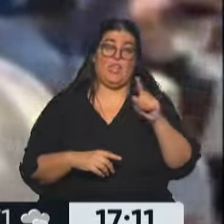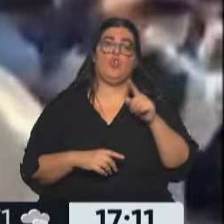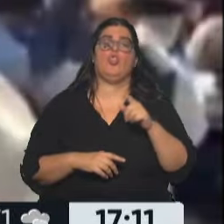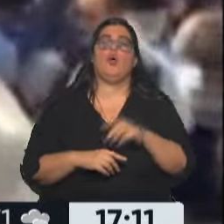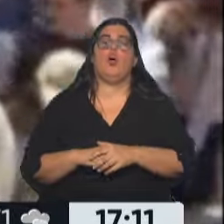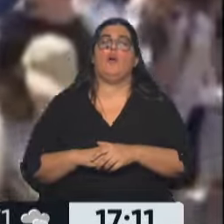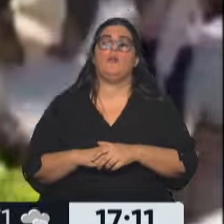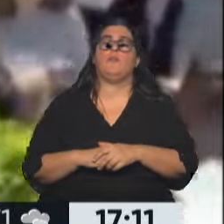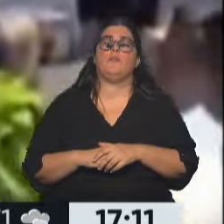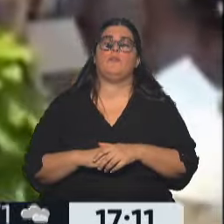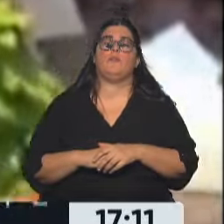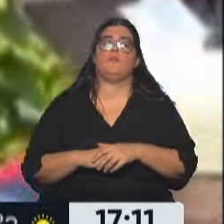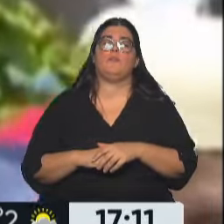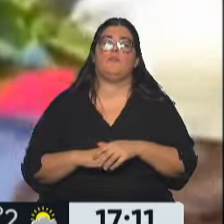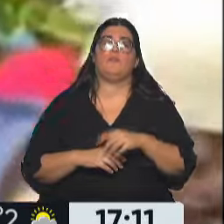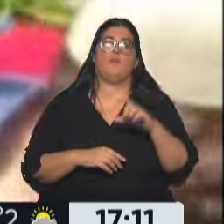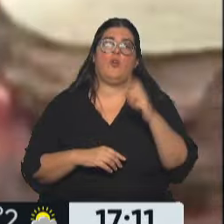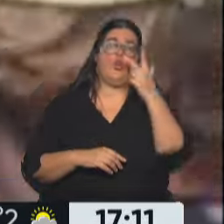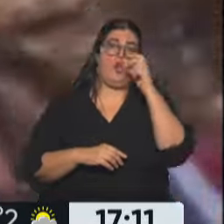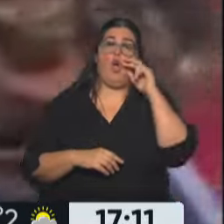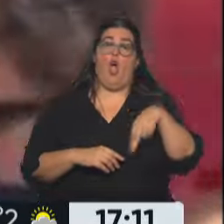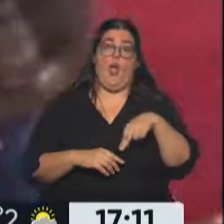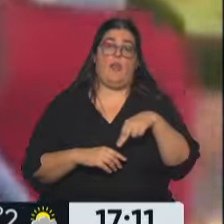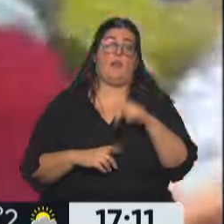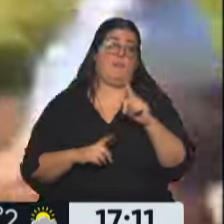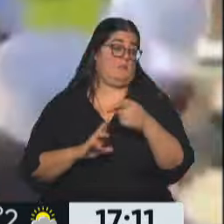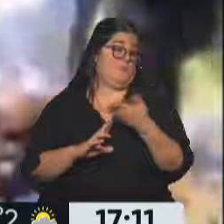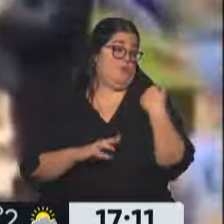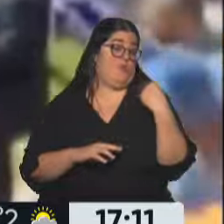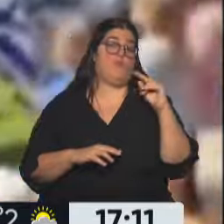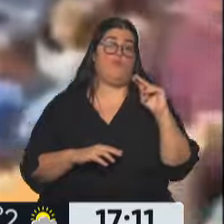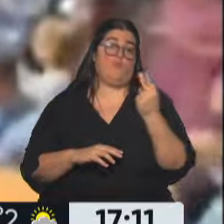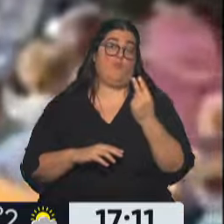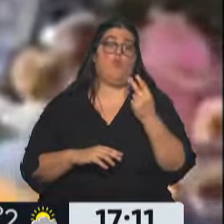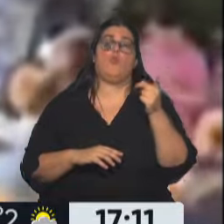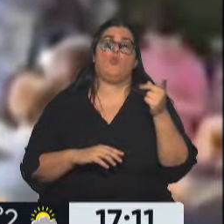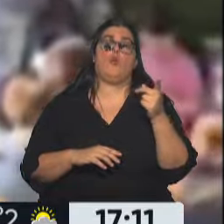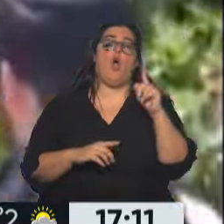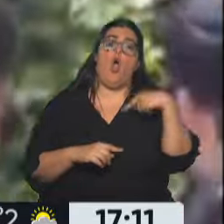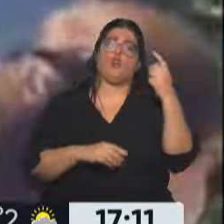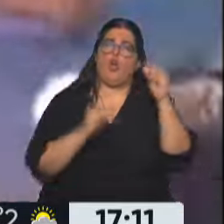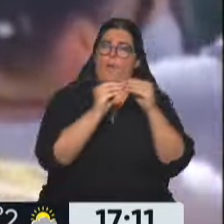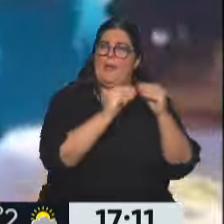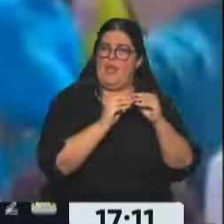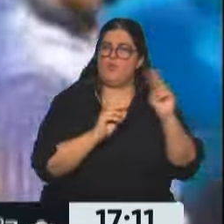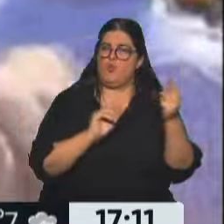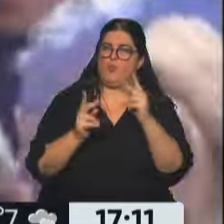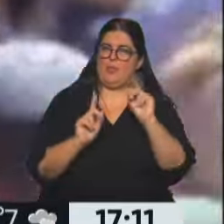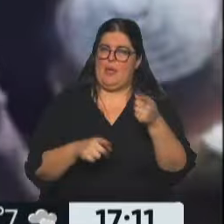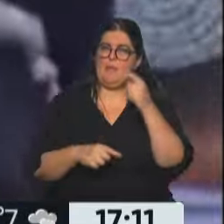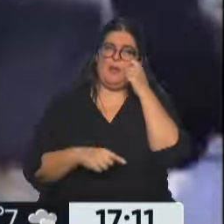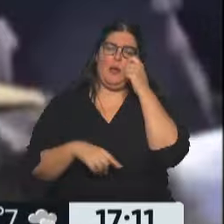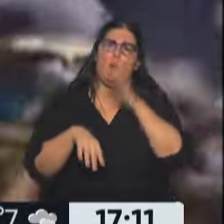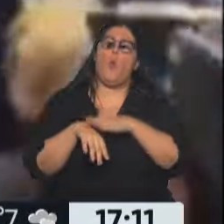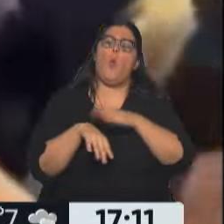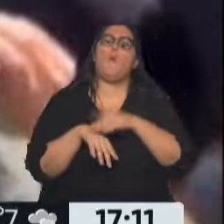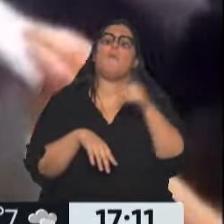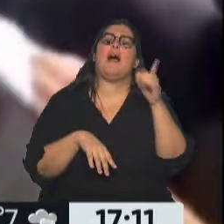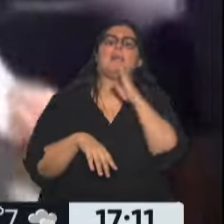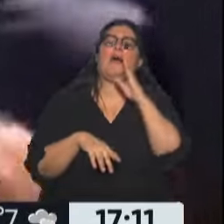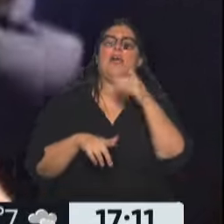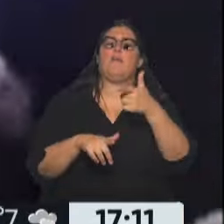fue quien murió el miércoles en Gaza junto a otros 4 compañeros tras recibir el impacto de artillería israelí. El joven tenía tan